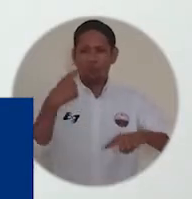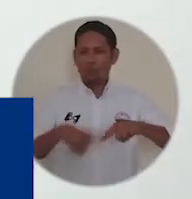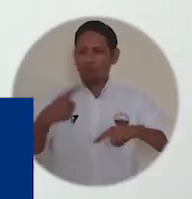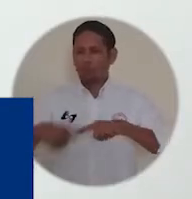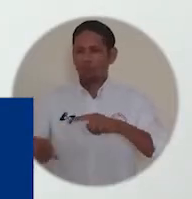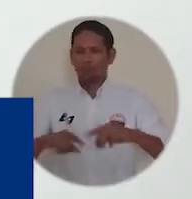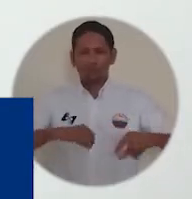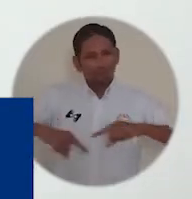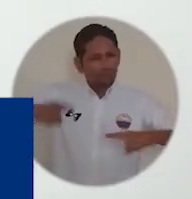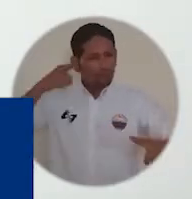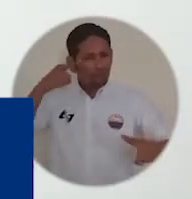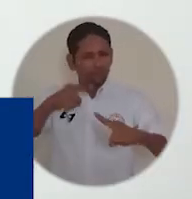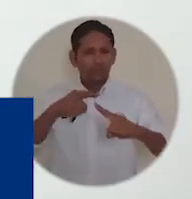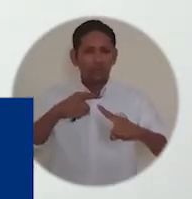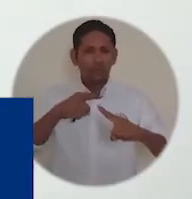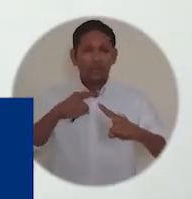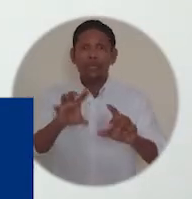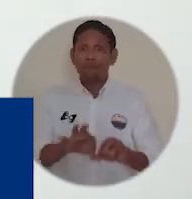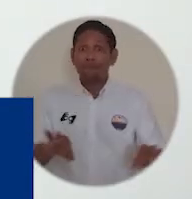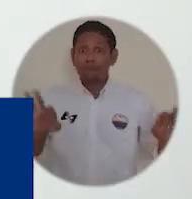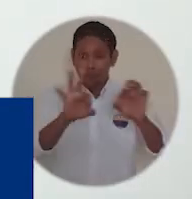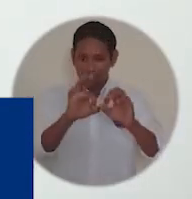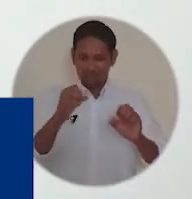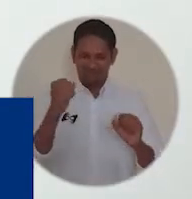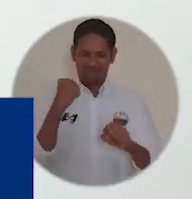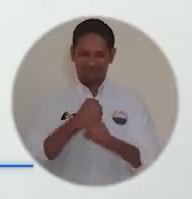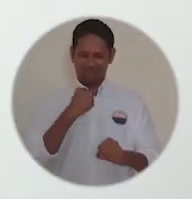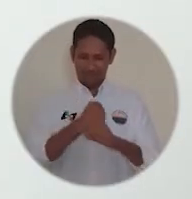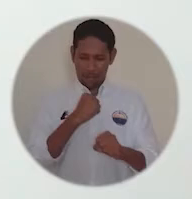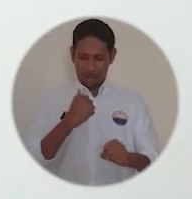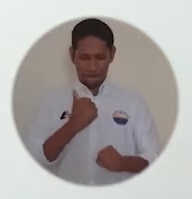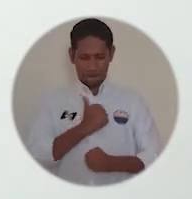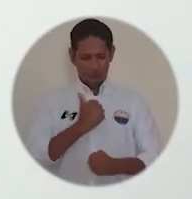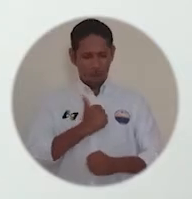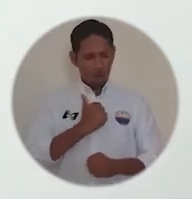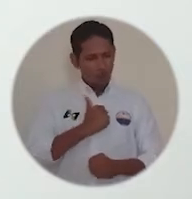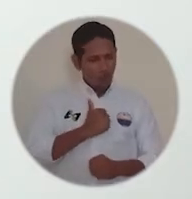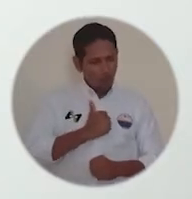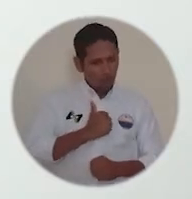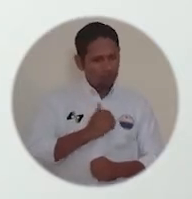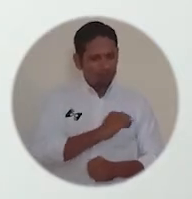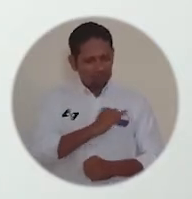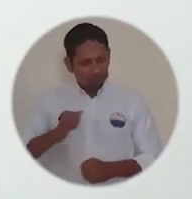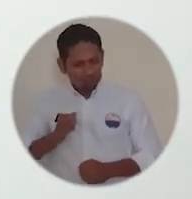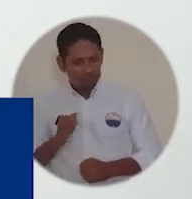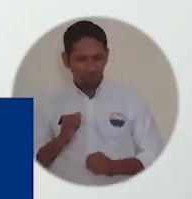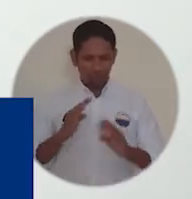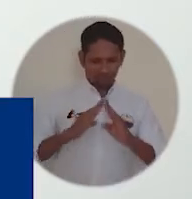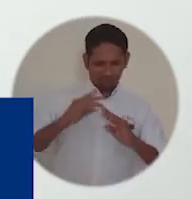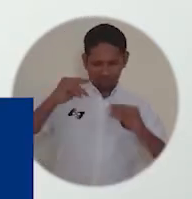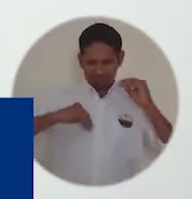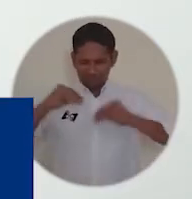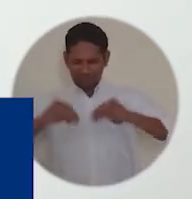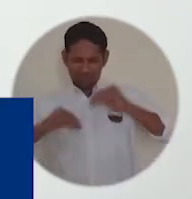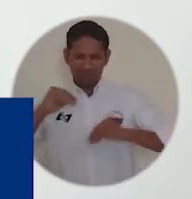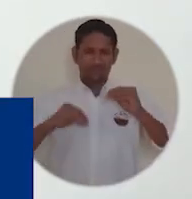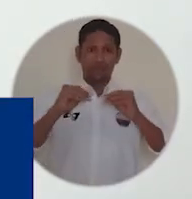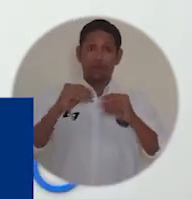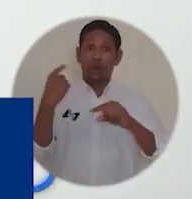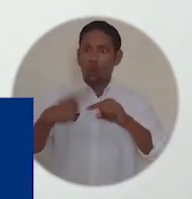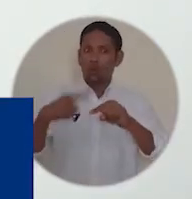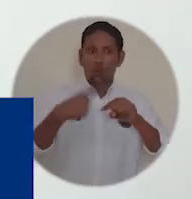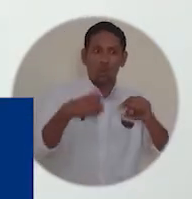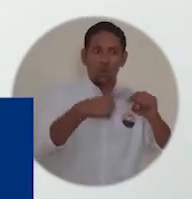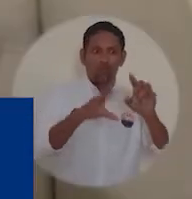es a incentivarlos al trabajo autónomo e independiente y buscar diferentes alternativas para lograr un